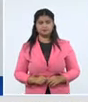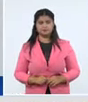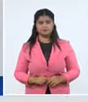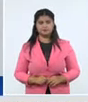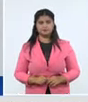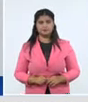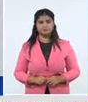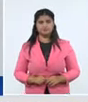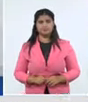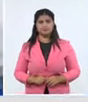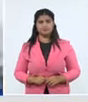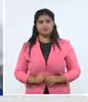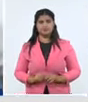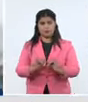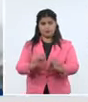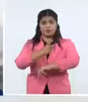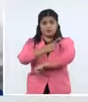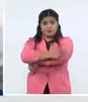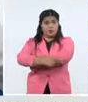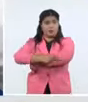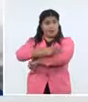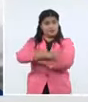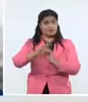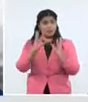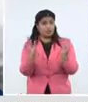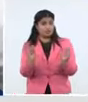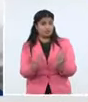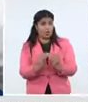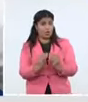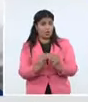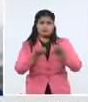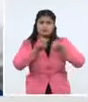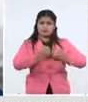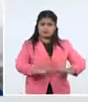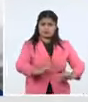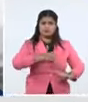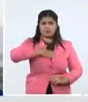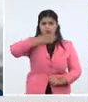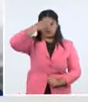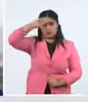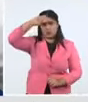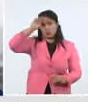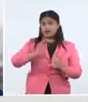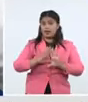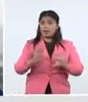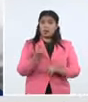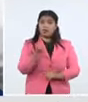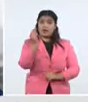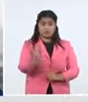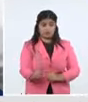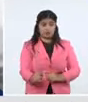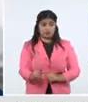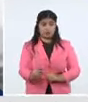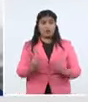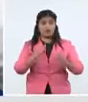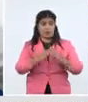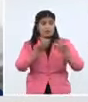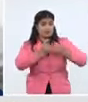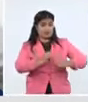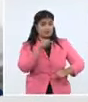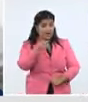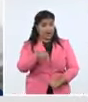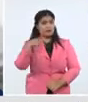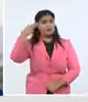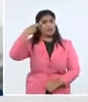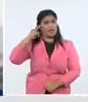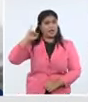estos países, perdónenme. Todos cubanos, excepto una viajera haitiana procedente de Haití